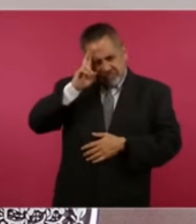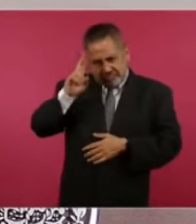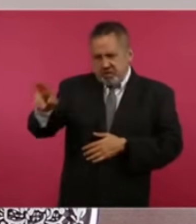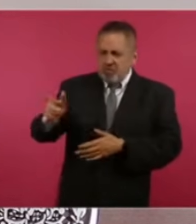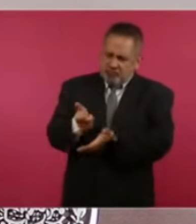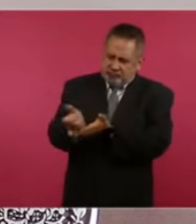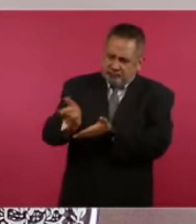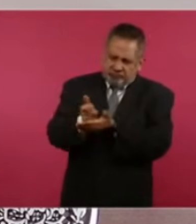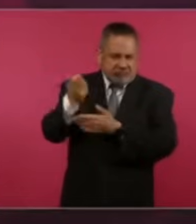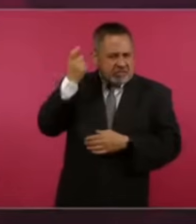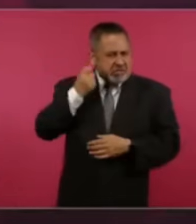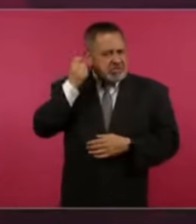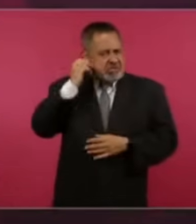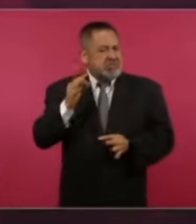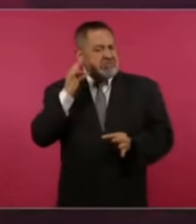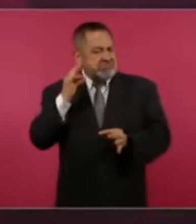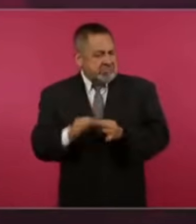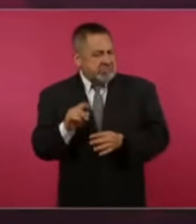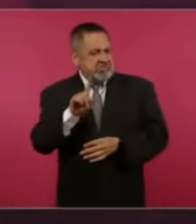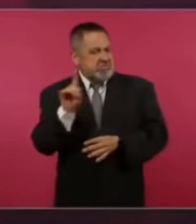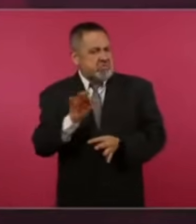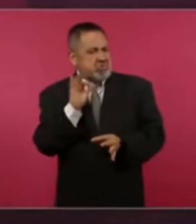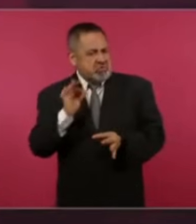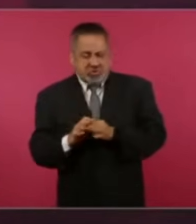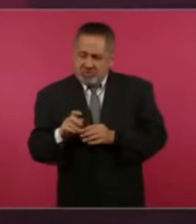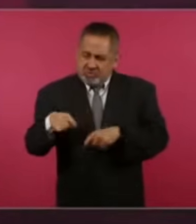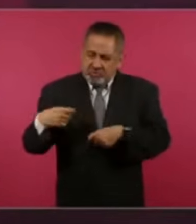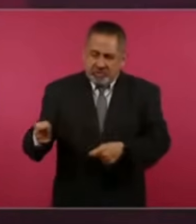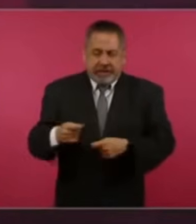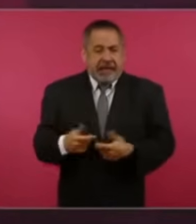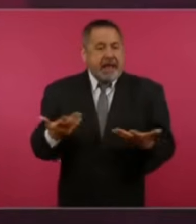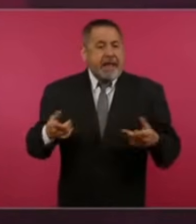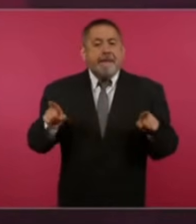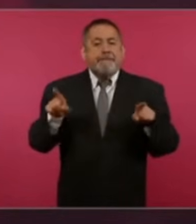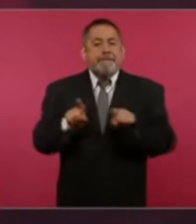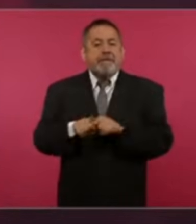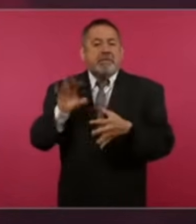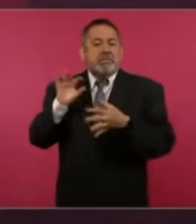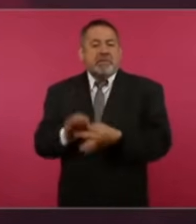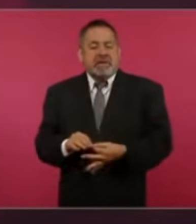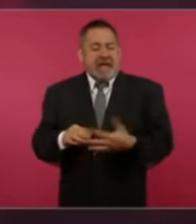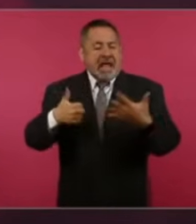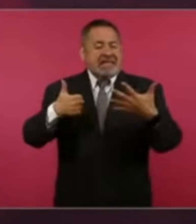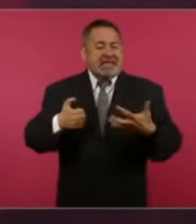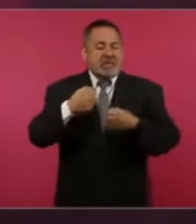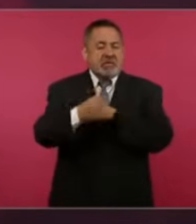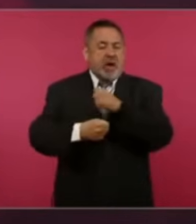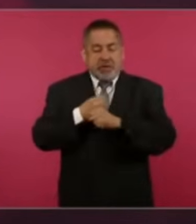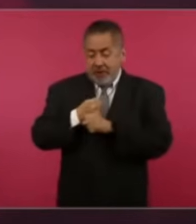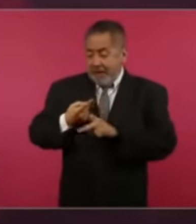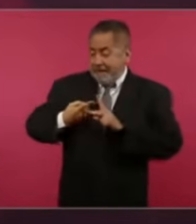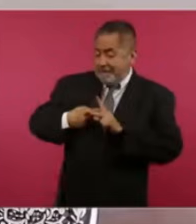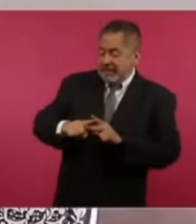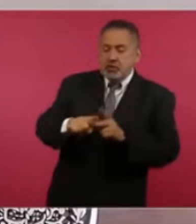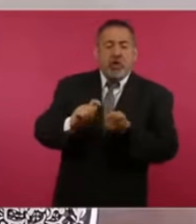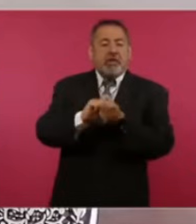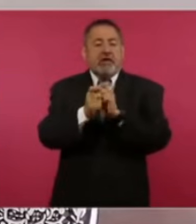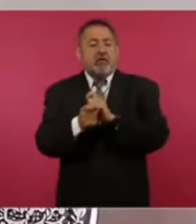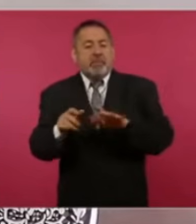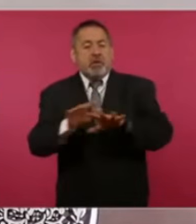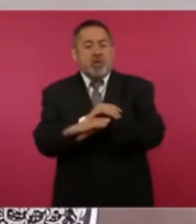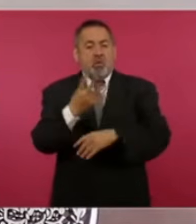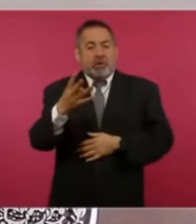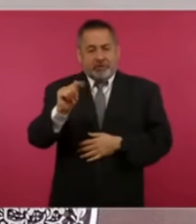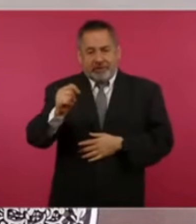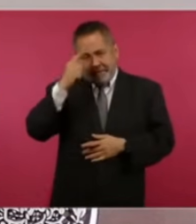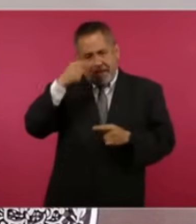que además coincide con el 6º año del inicio de la transformación de la vida